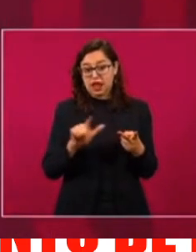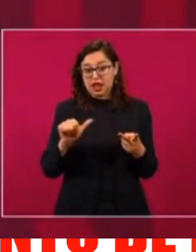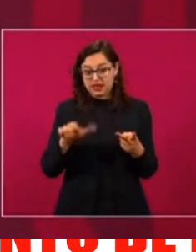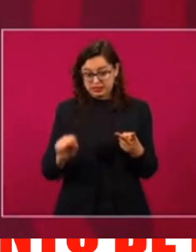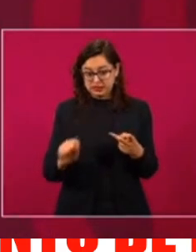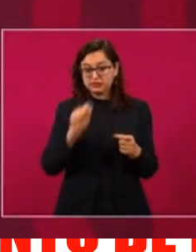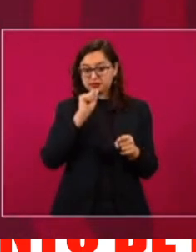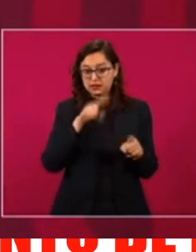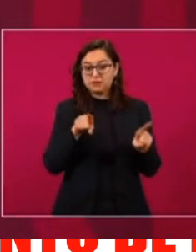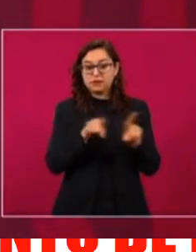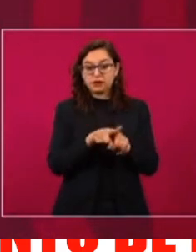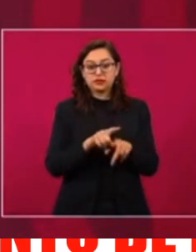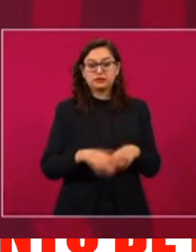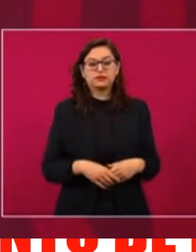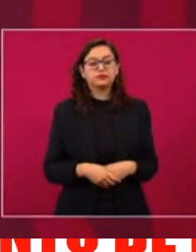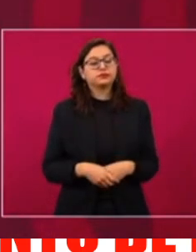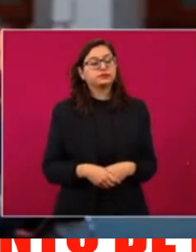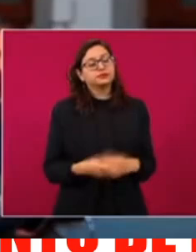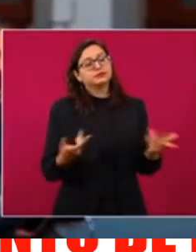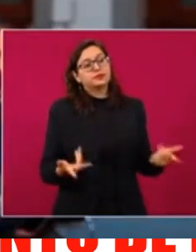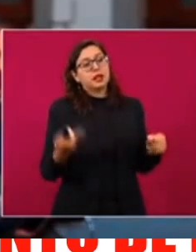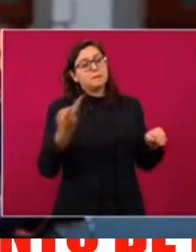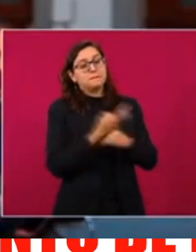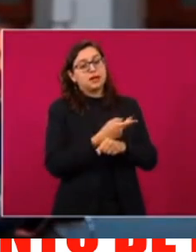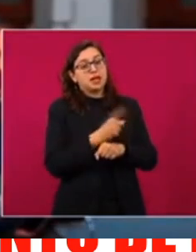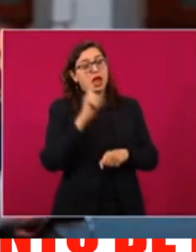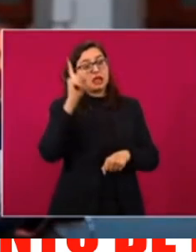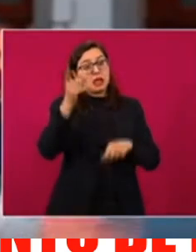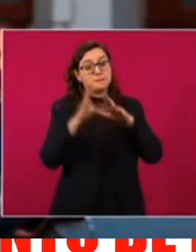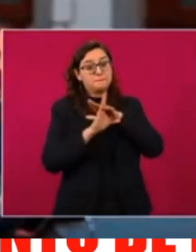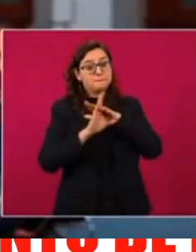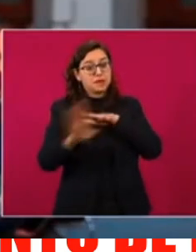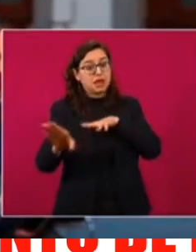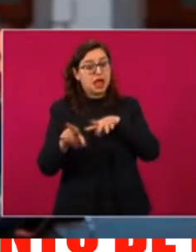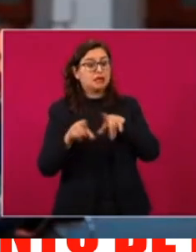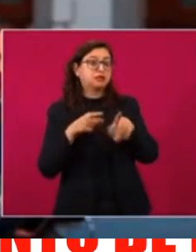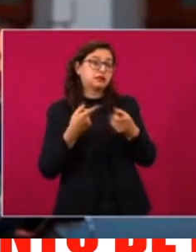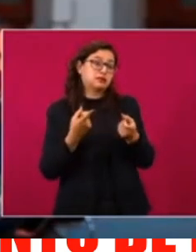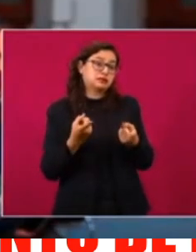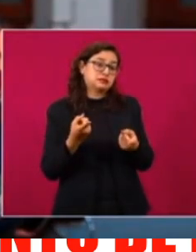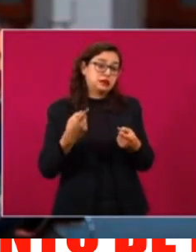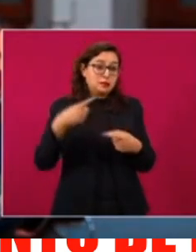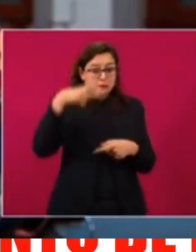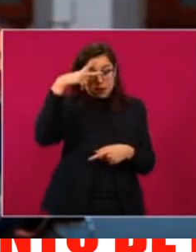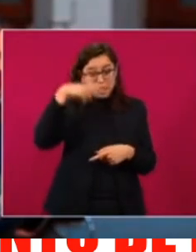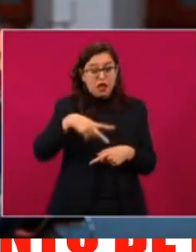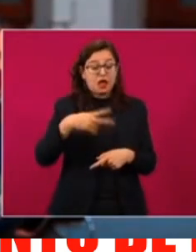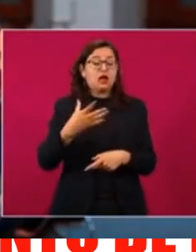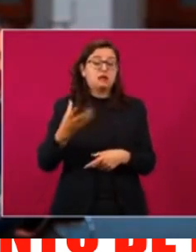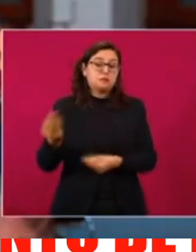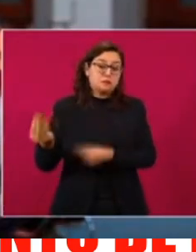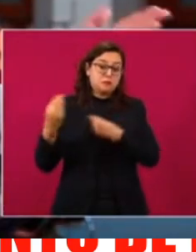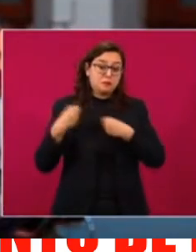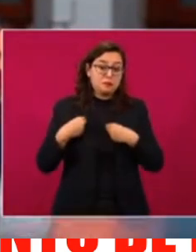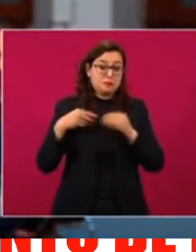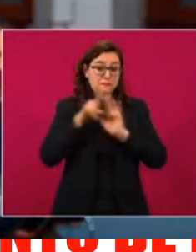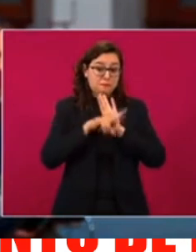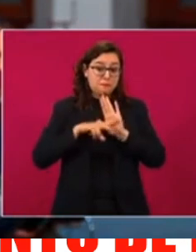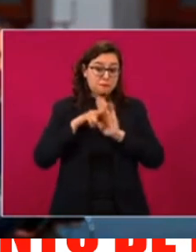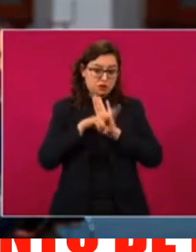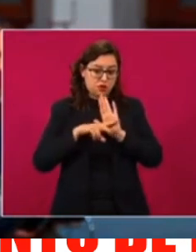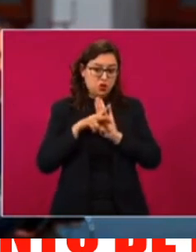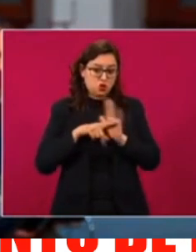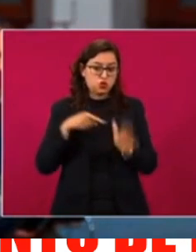está tratando de llevar a cabo esta veda electoral respetando los lineamientos. Por eso